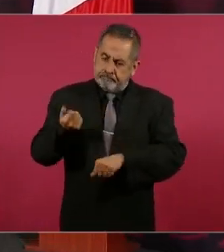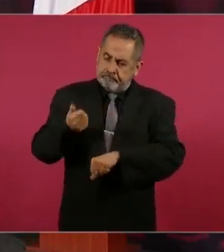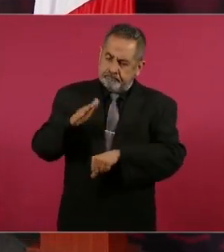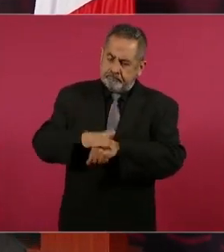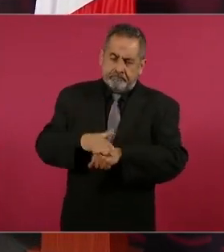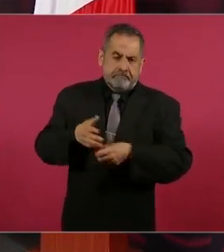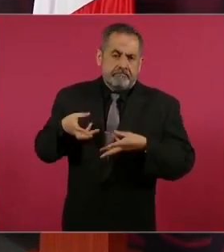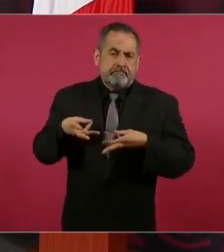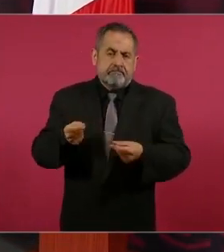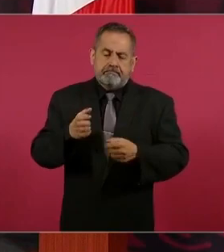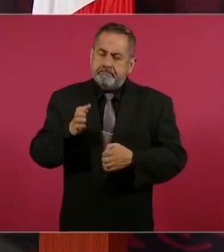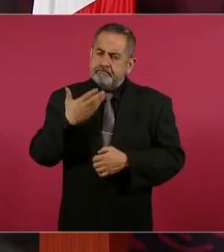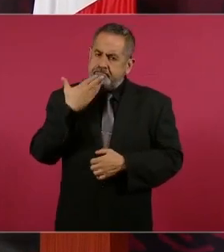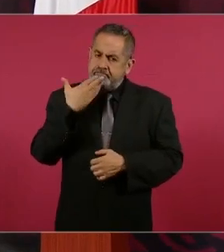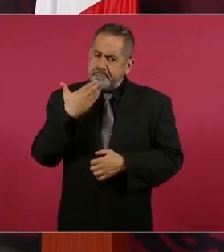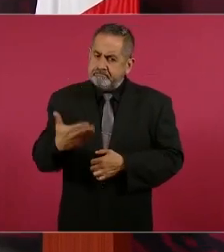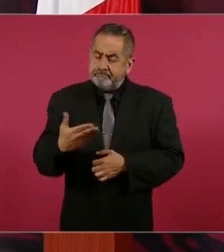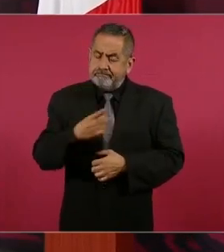administradores.